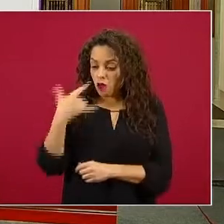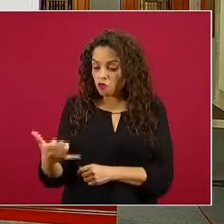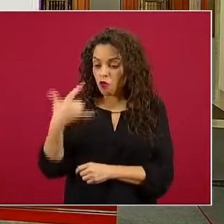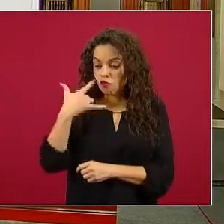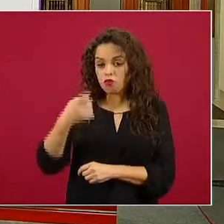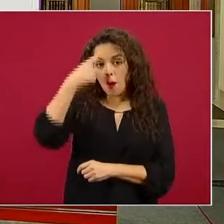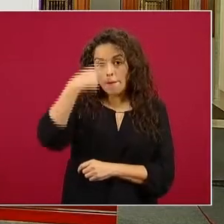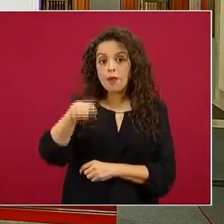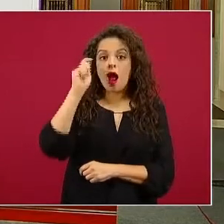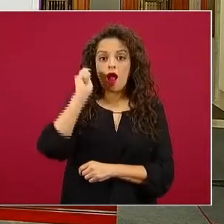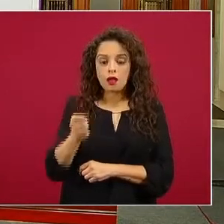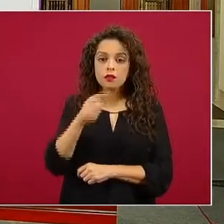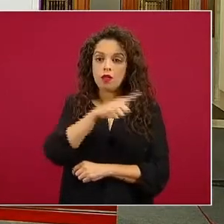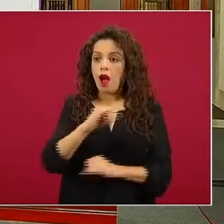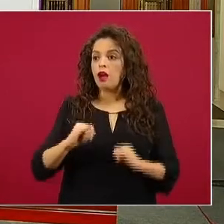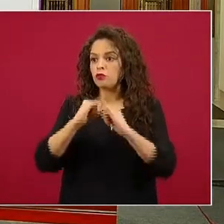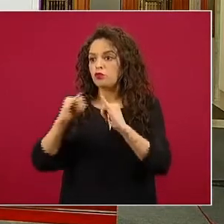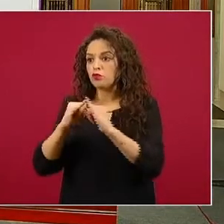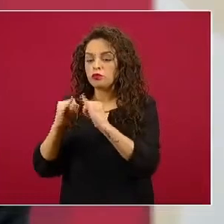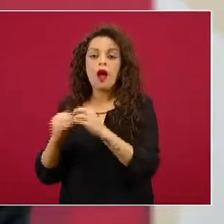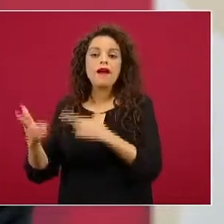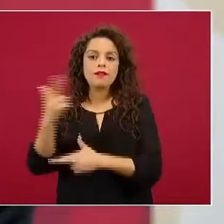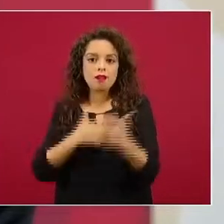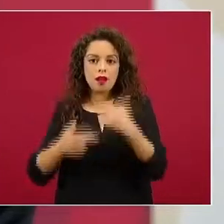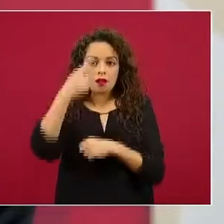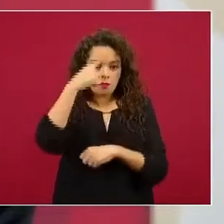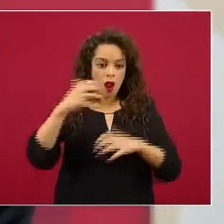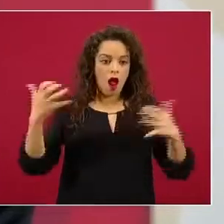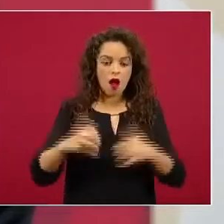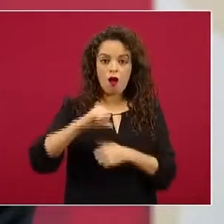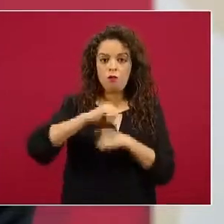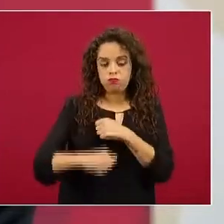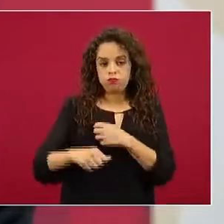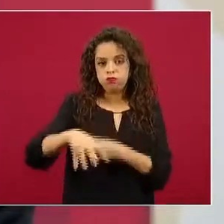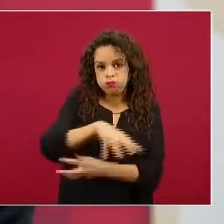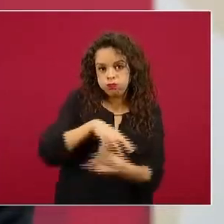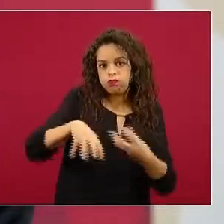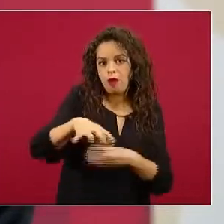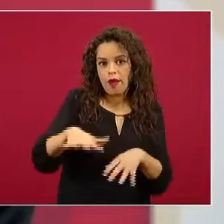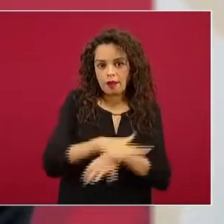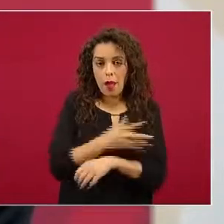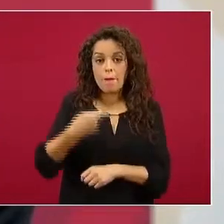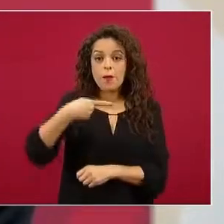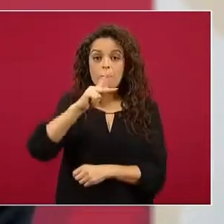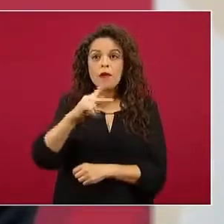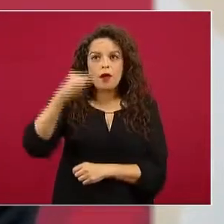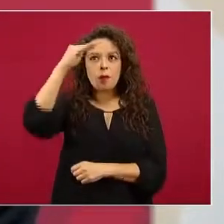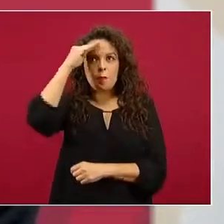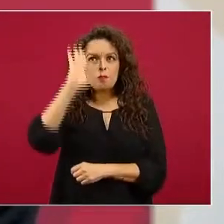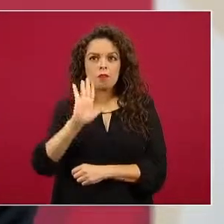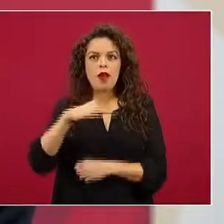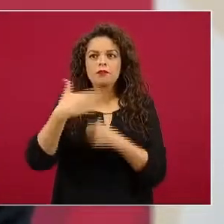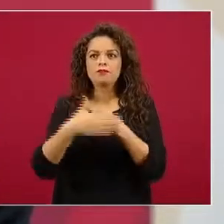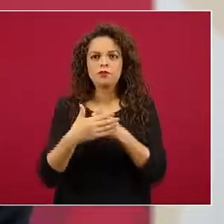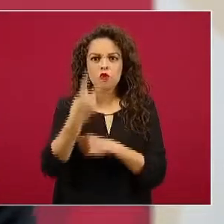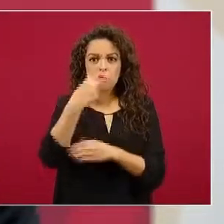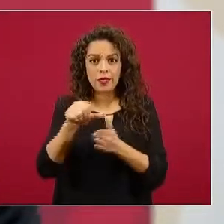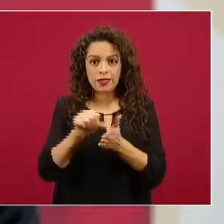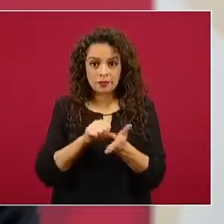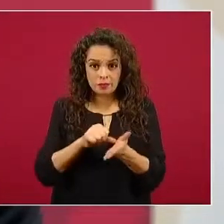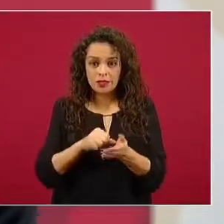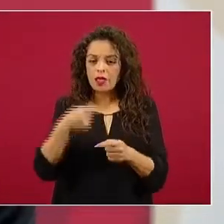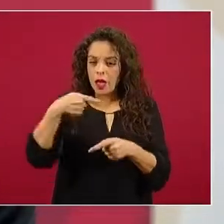vuelvan a recuperar la actividad. Sin embargo, estimamos que en los próximos 2 meses es probable que inicie